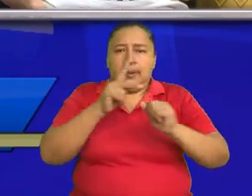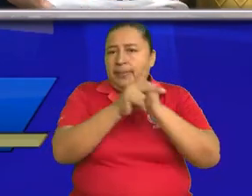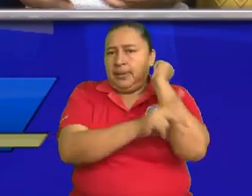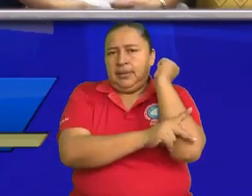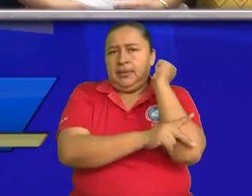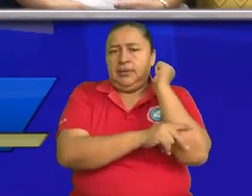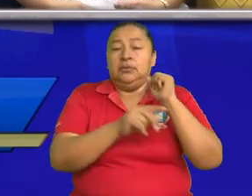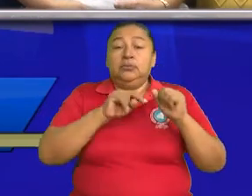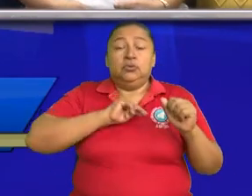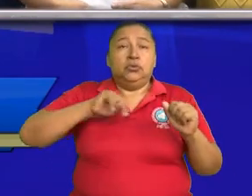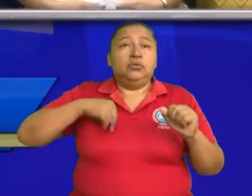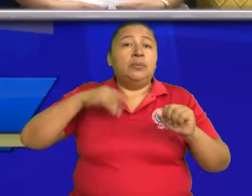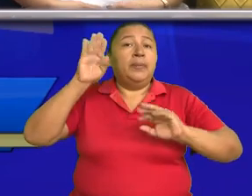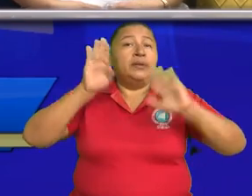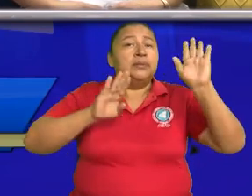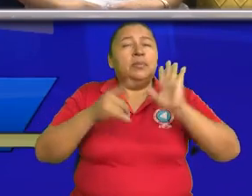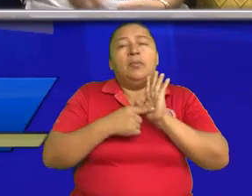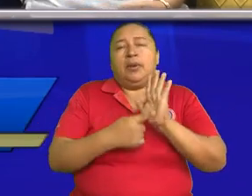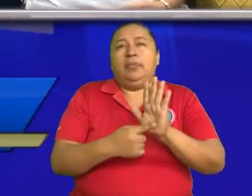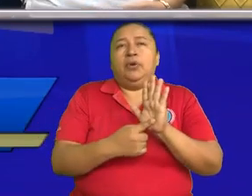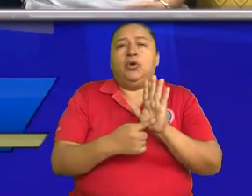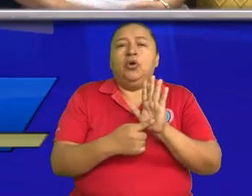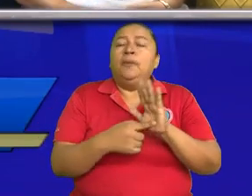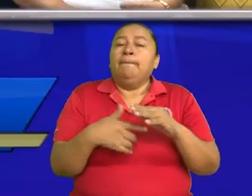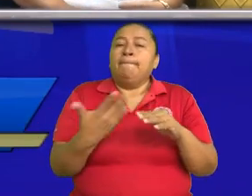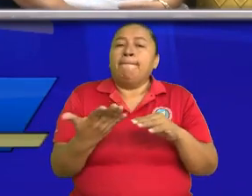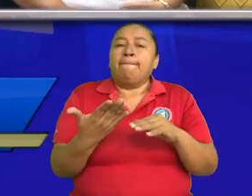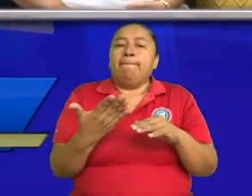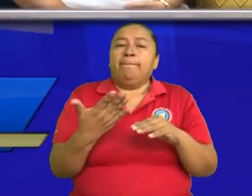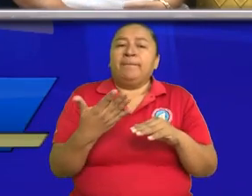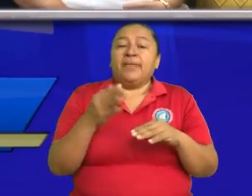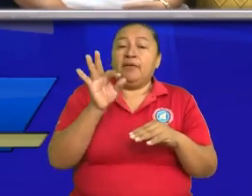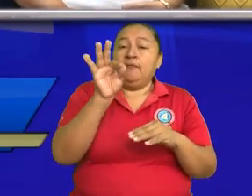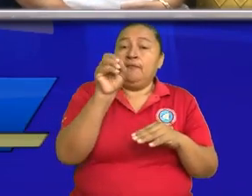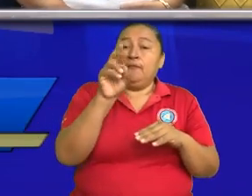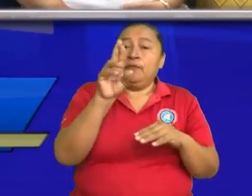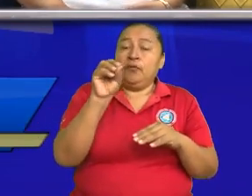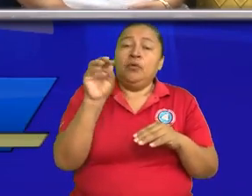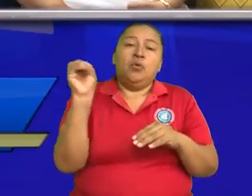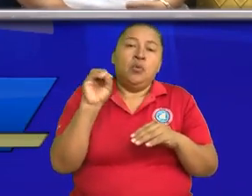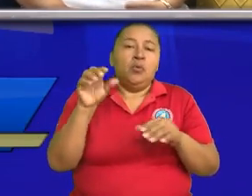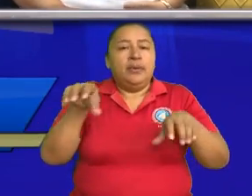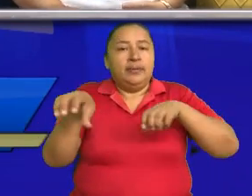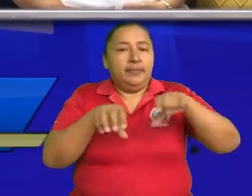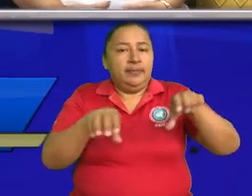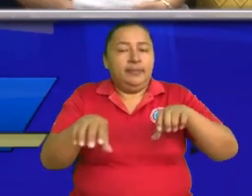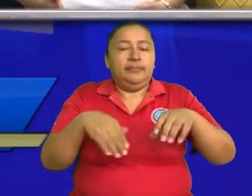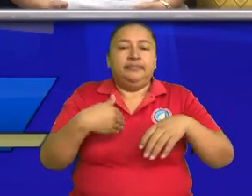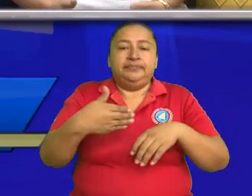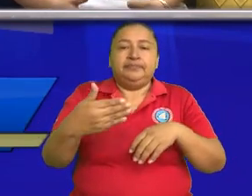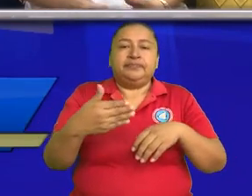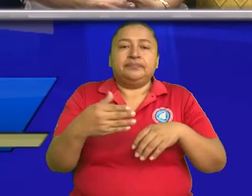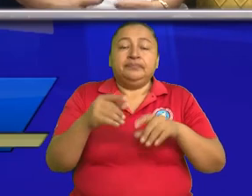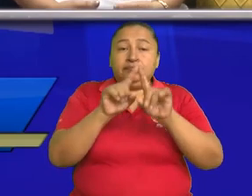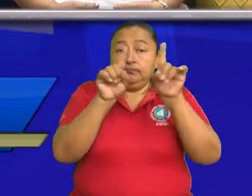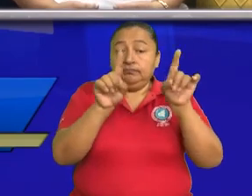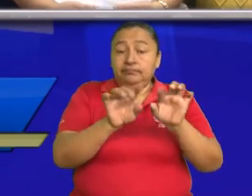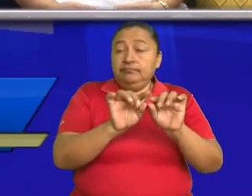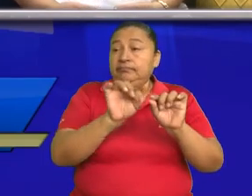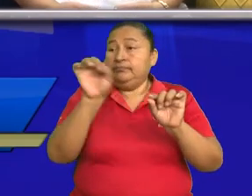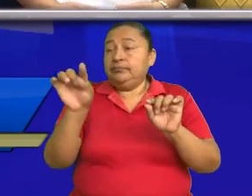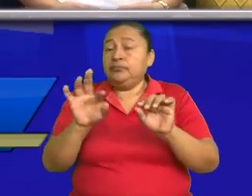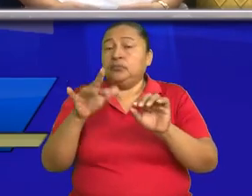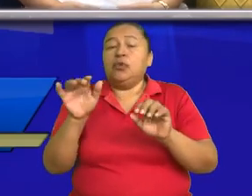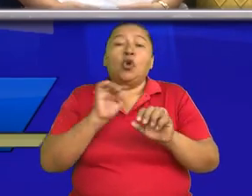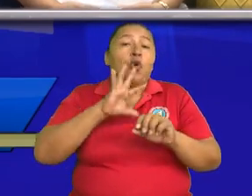Nosotros participamos, por ejemplo, en foros y en actividades en línea con otros